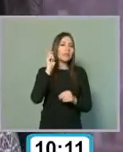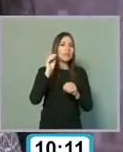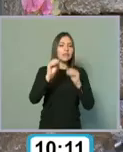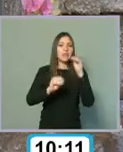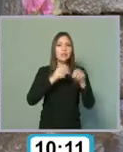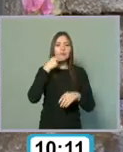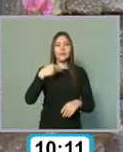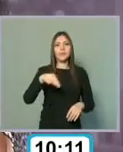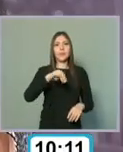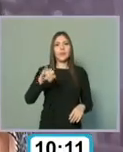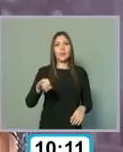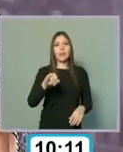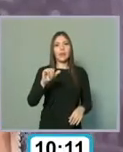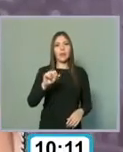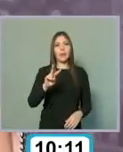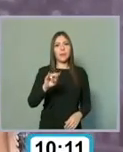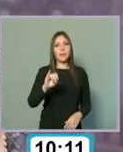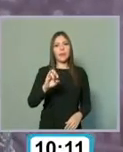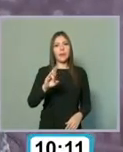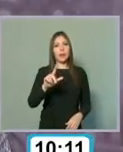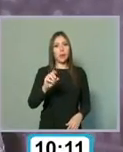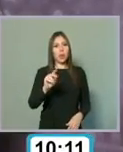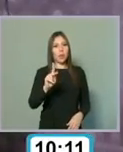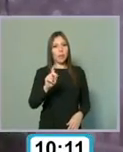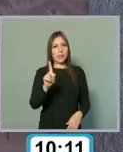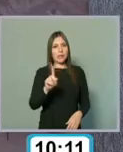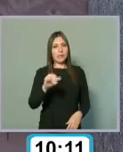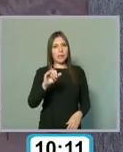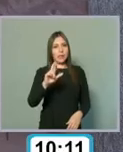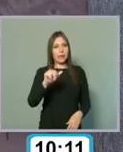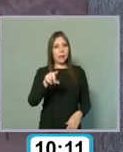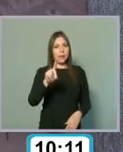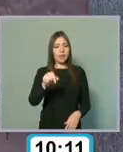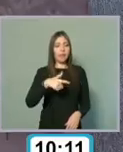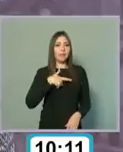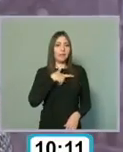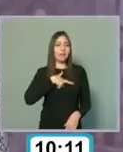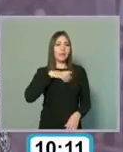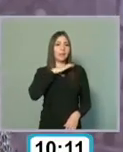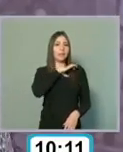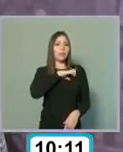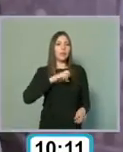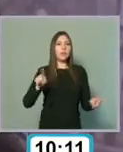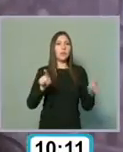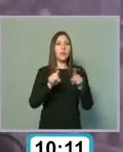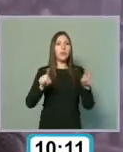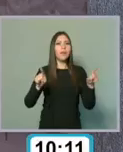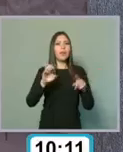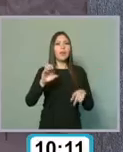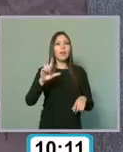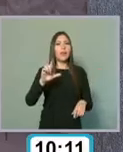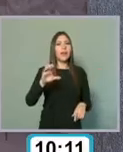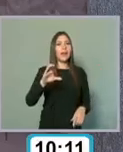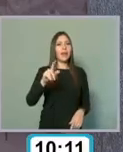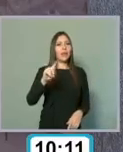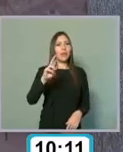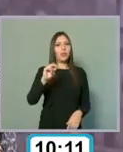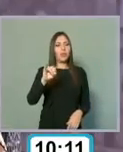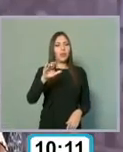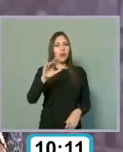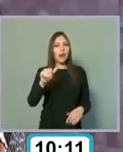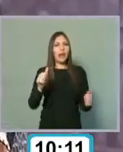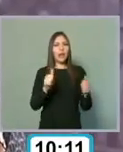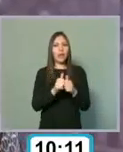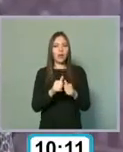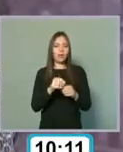López Miranda, y que también pues es un loco de la música electrónica. Entonces empezamos a mezclar música electrónica